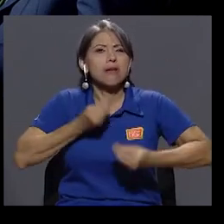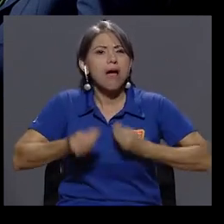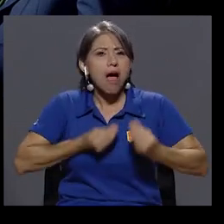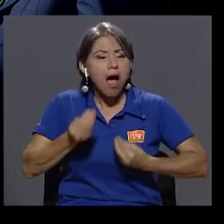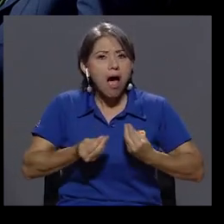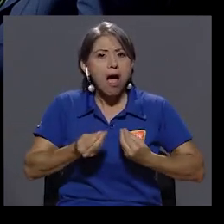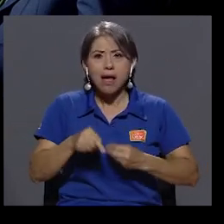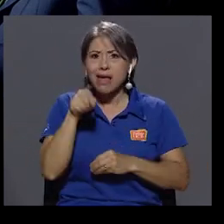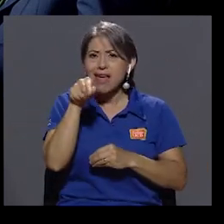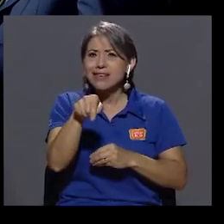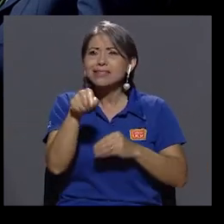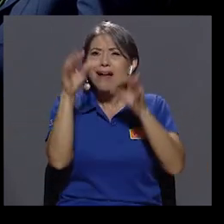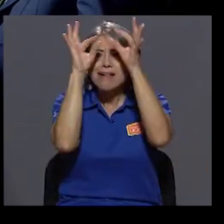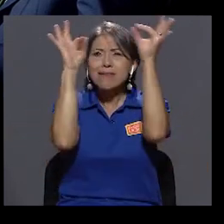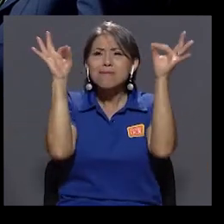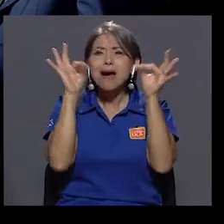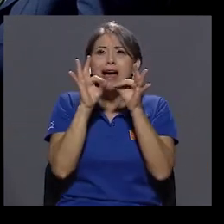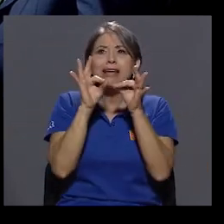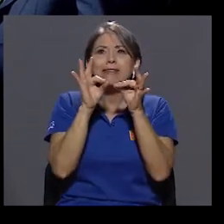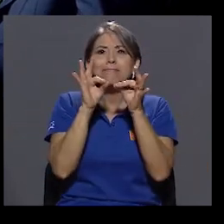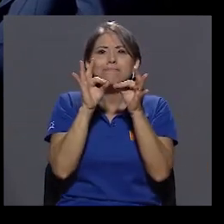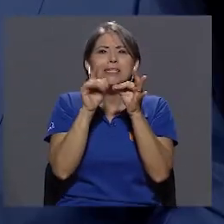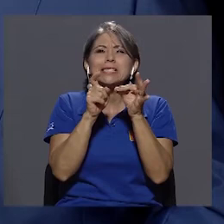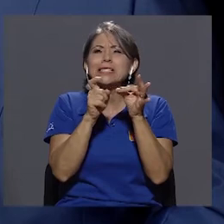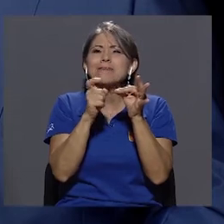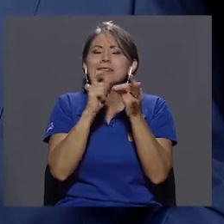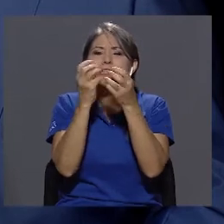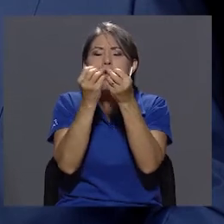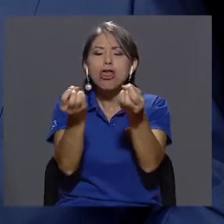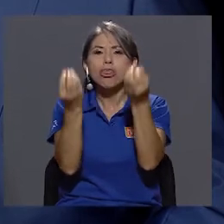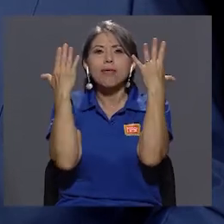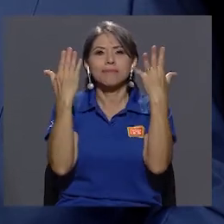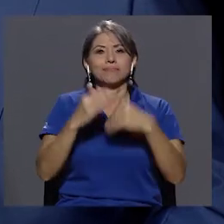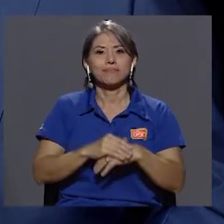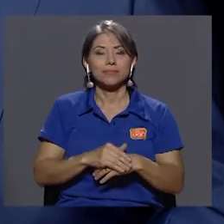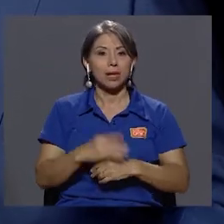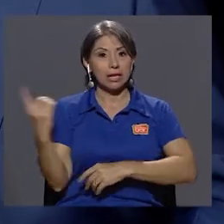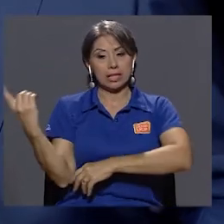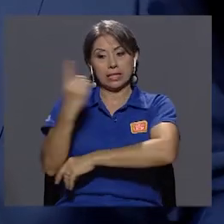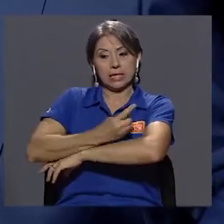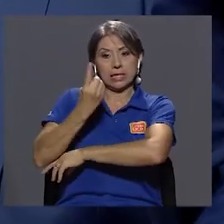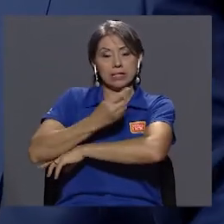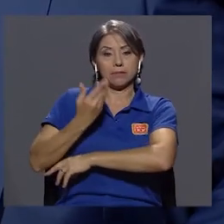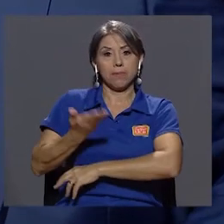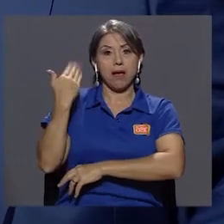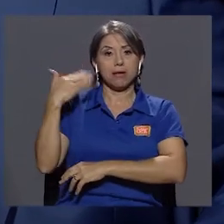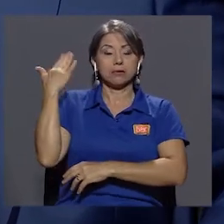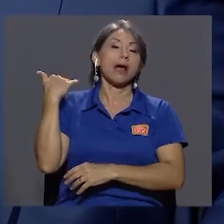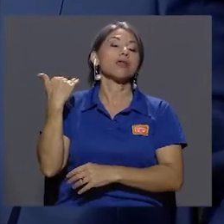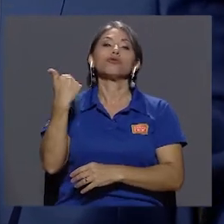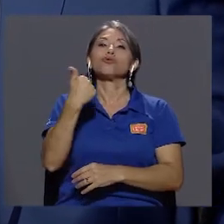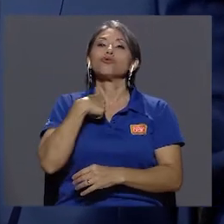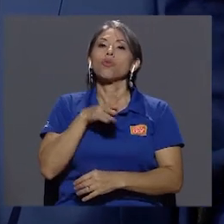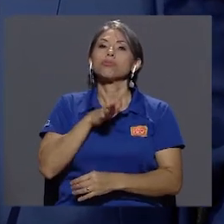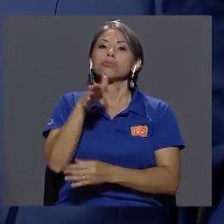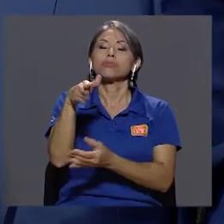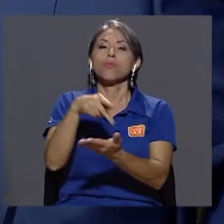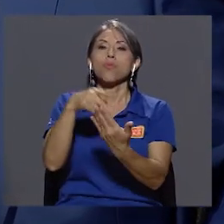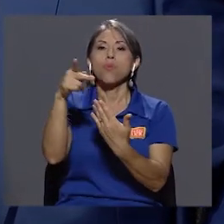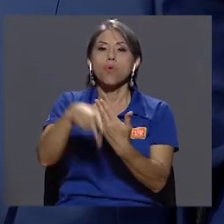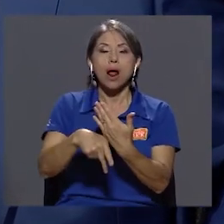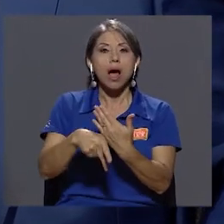cuesta verdaderamente como arrancarlo en días pasados estuve en un programa